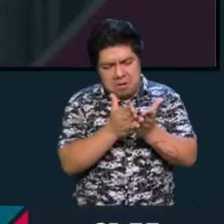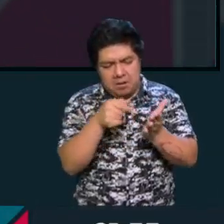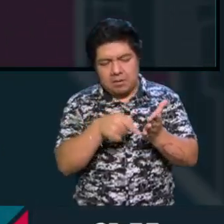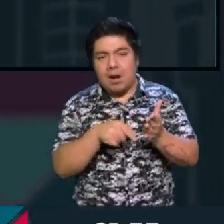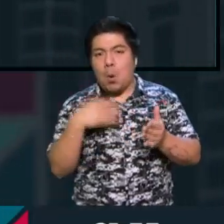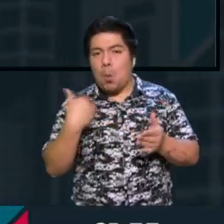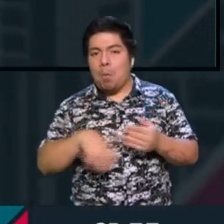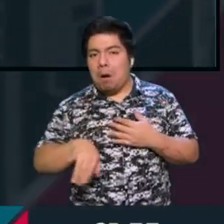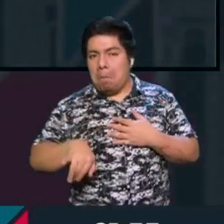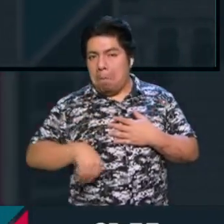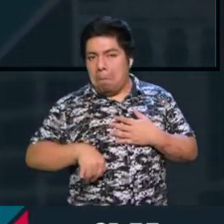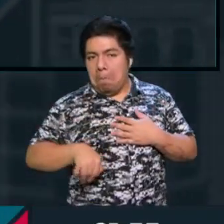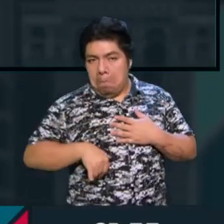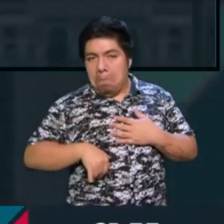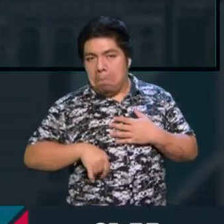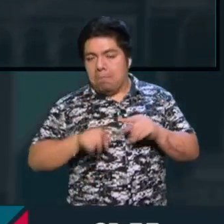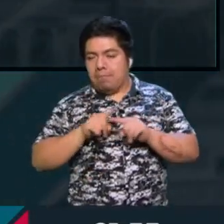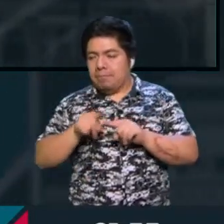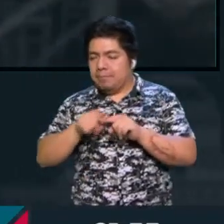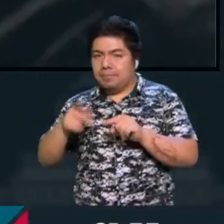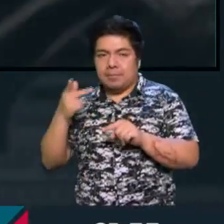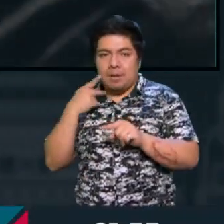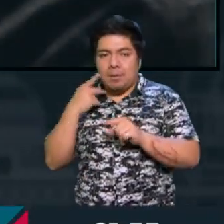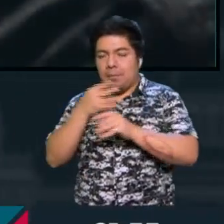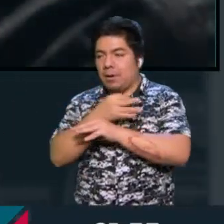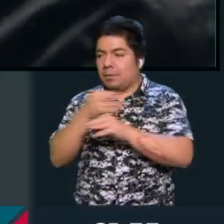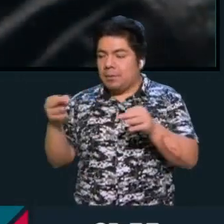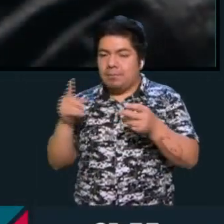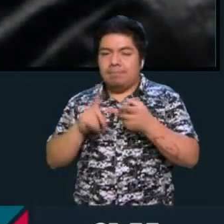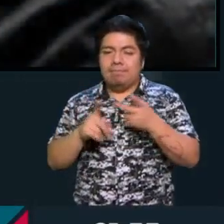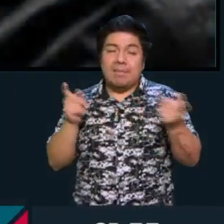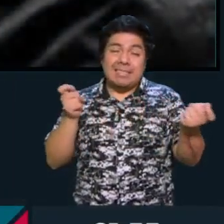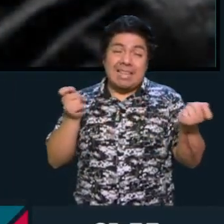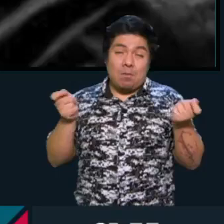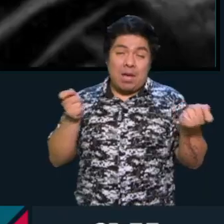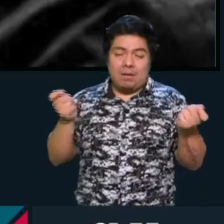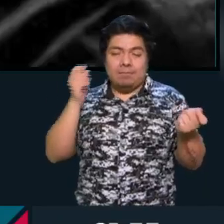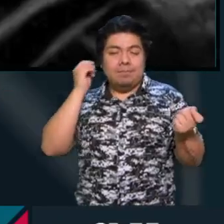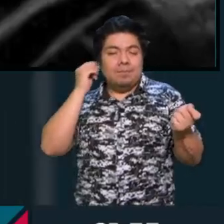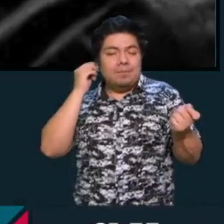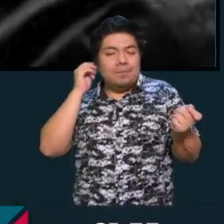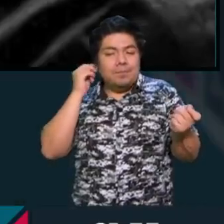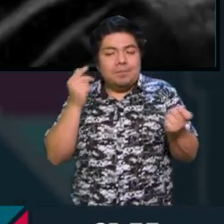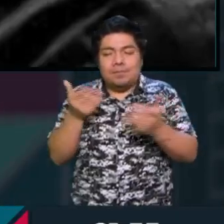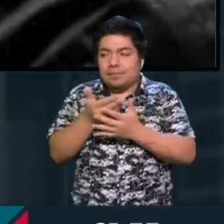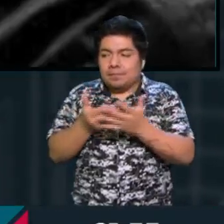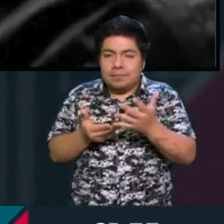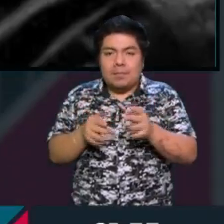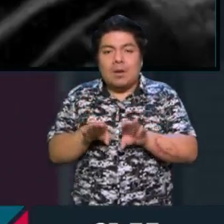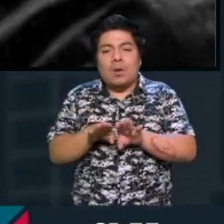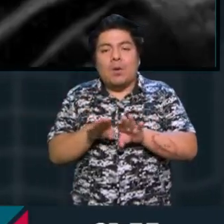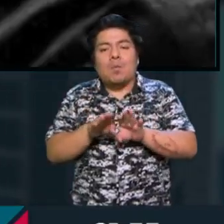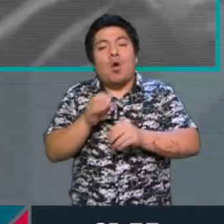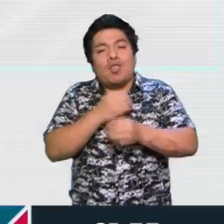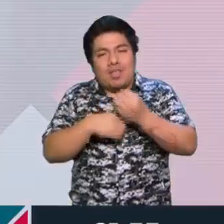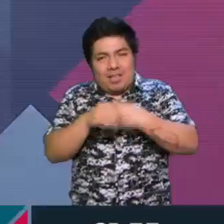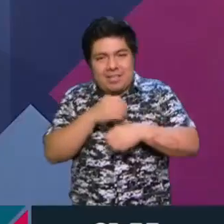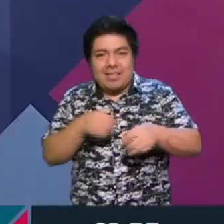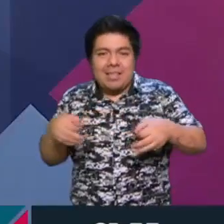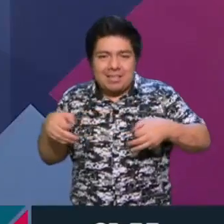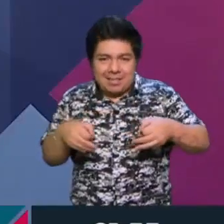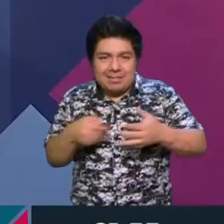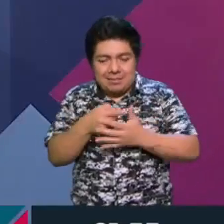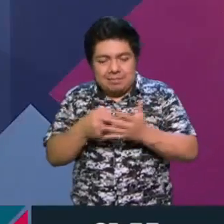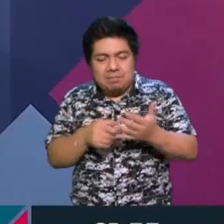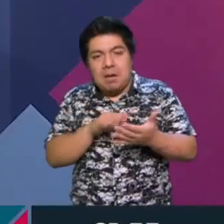los discursos de los políticos, vemos sus manejos, todo esto en una obra de teatro que se puede